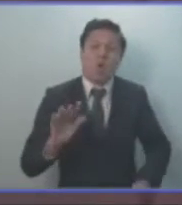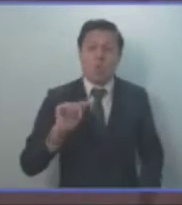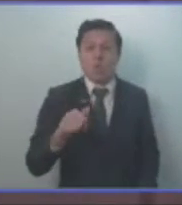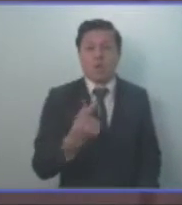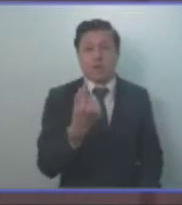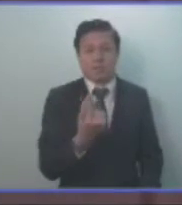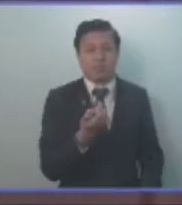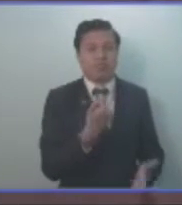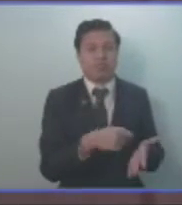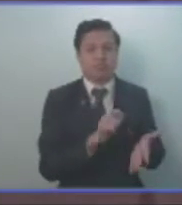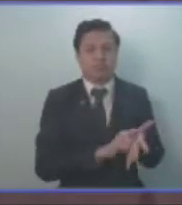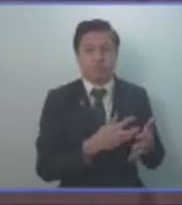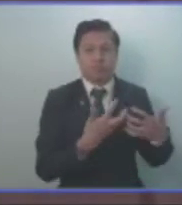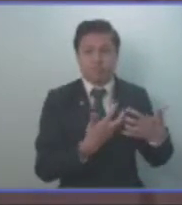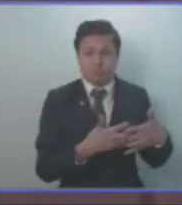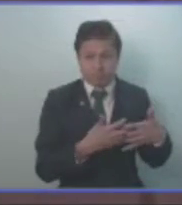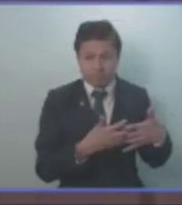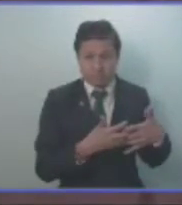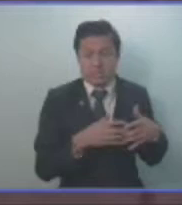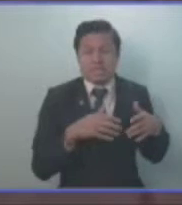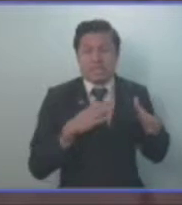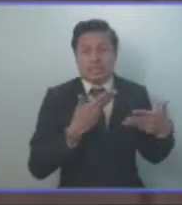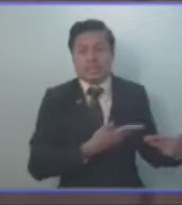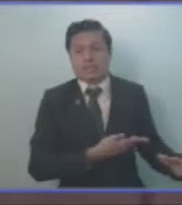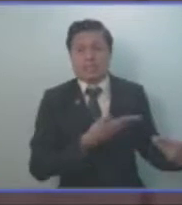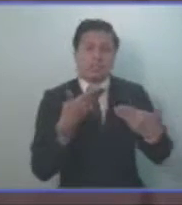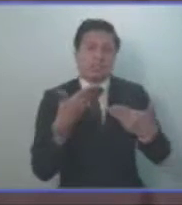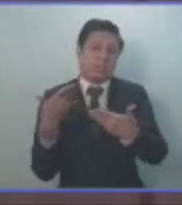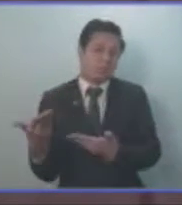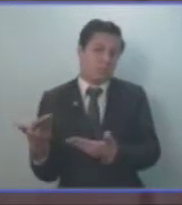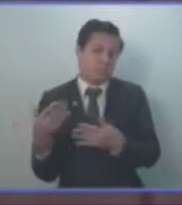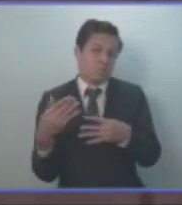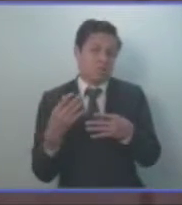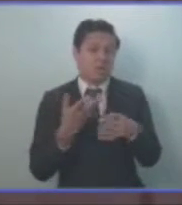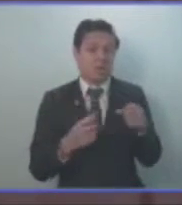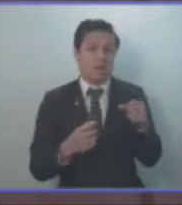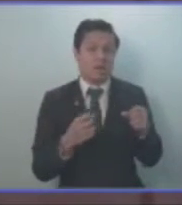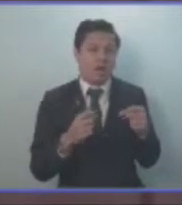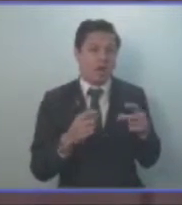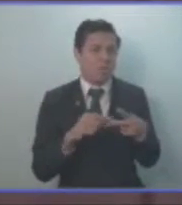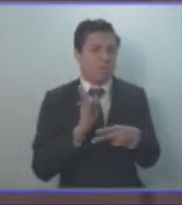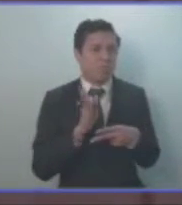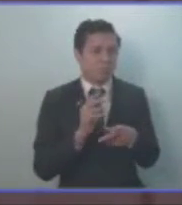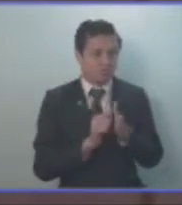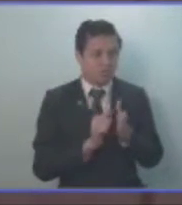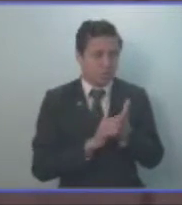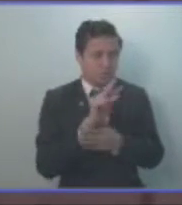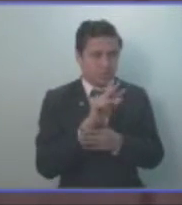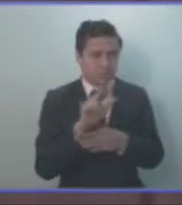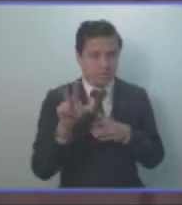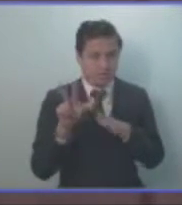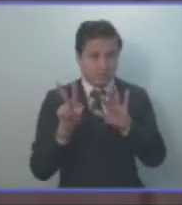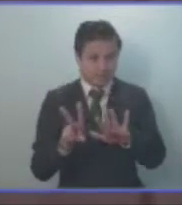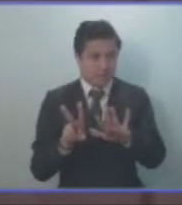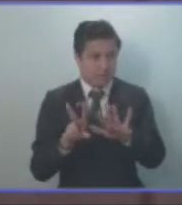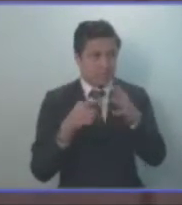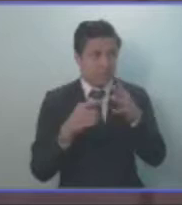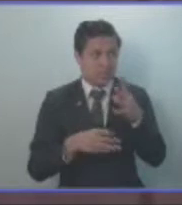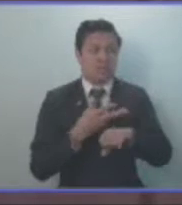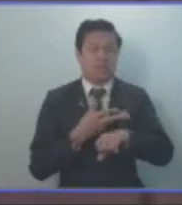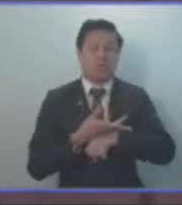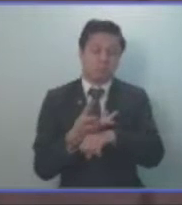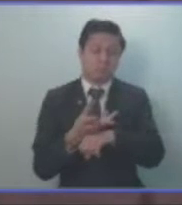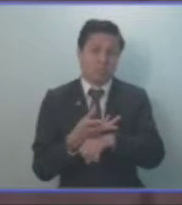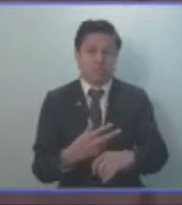asociada o no, que en virtud de haberle sido transferido alguno o varios de los vehículos descritos en el artículo 27 de la Ley de Transporte